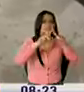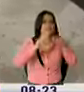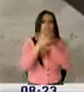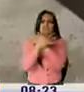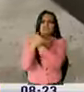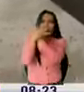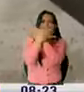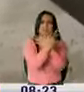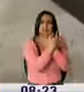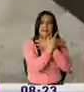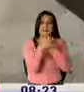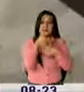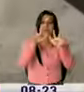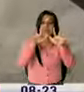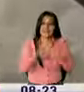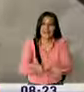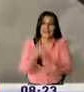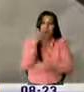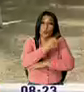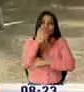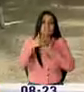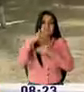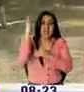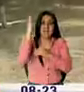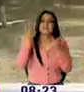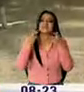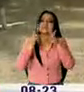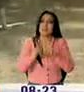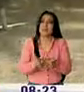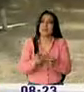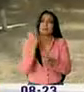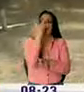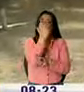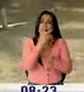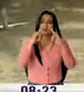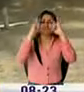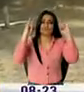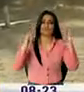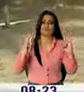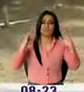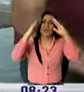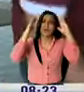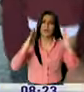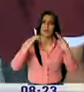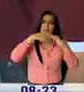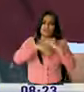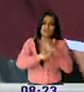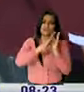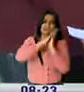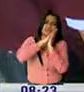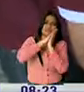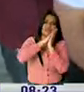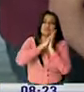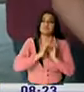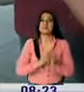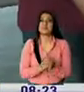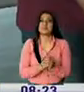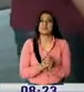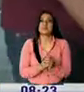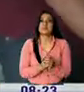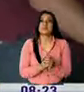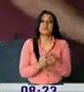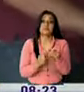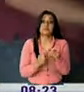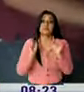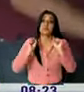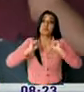desea quedarse más de un día, también cuentan con una hermosa cabaña para hospedarse. Y si la demanda es grande, usted se